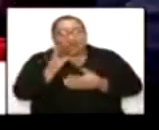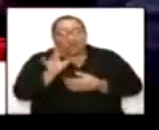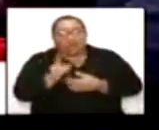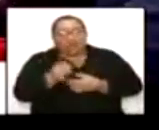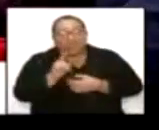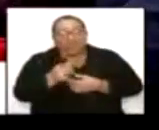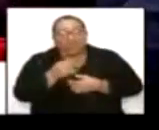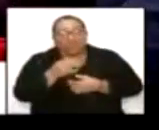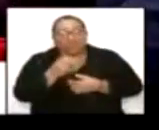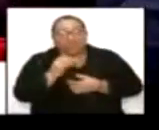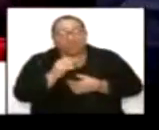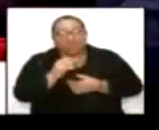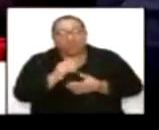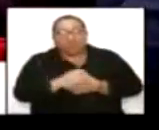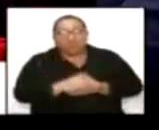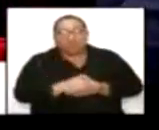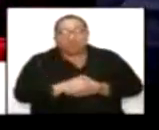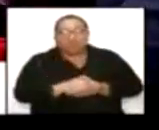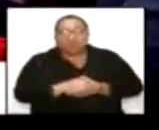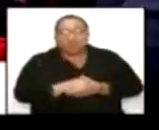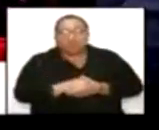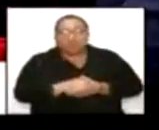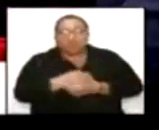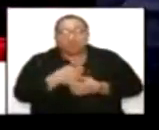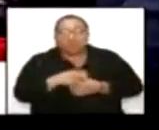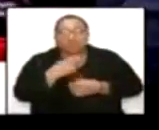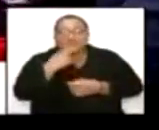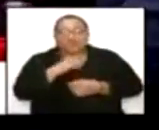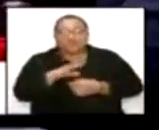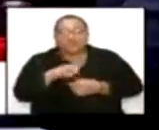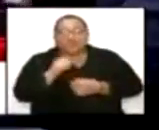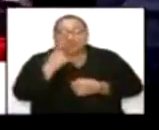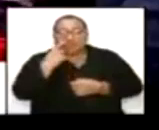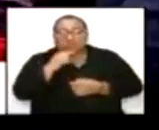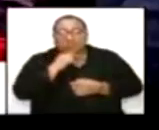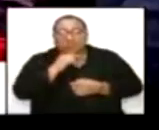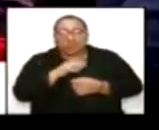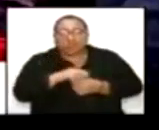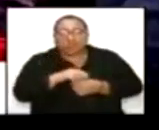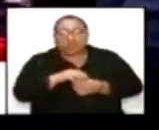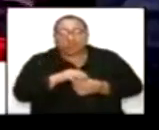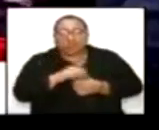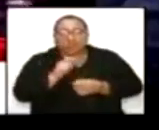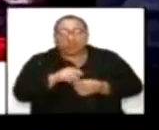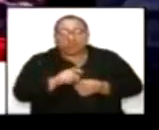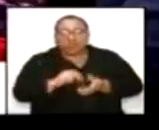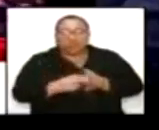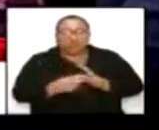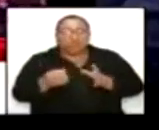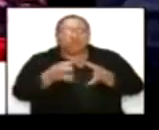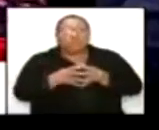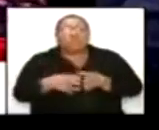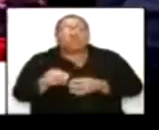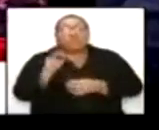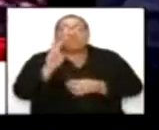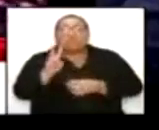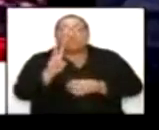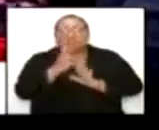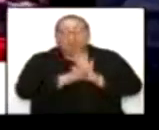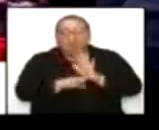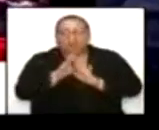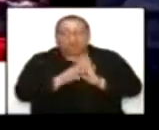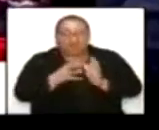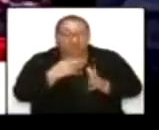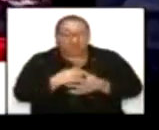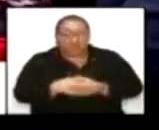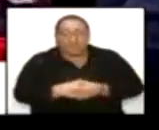discursos cantidad de veces, que los niños y las niñas. Acá estamos hablando de 2